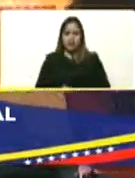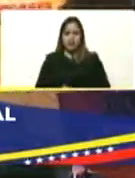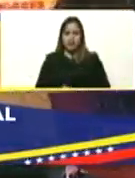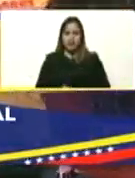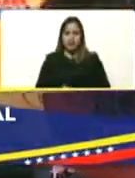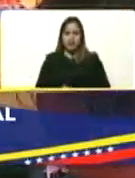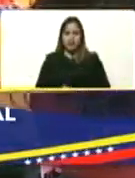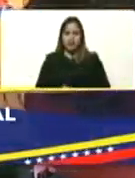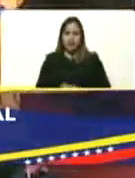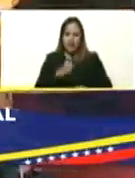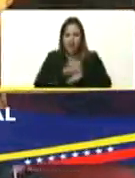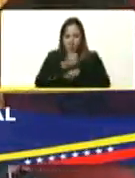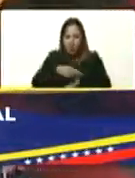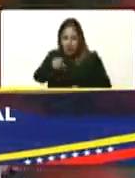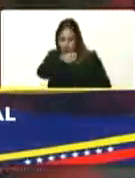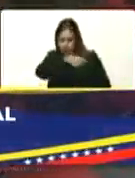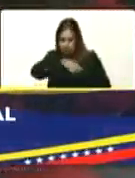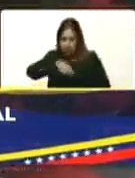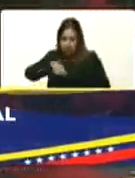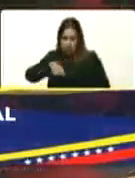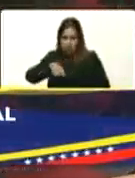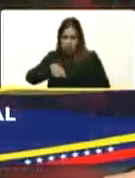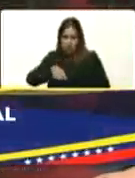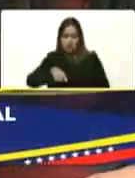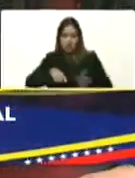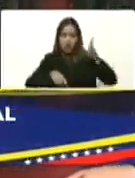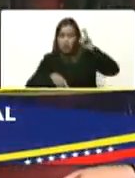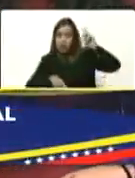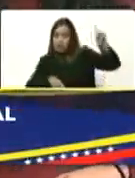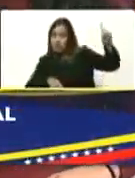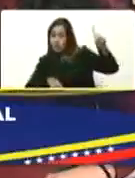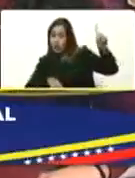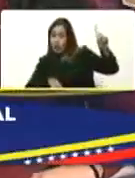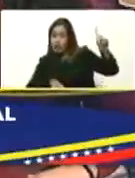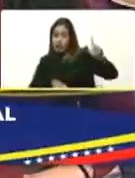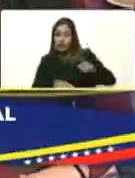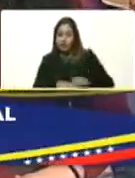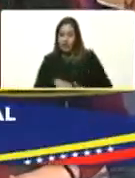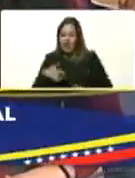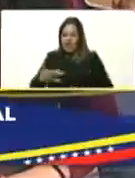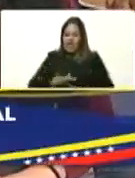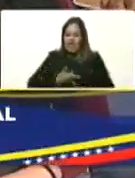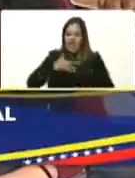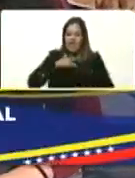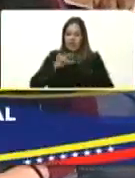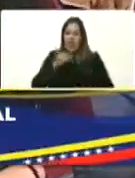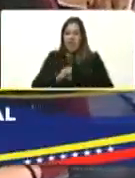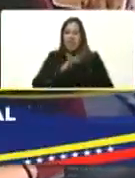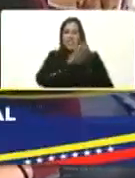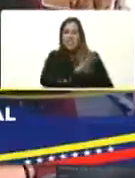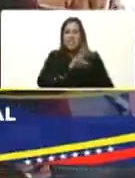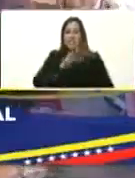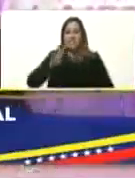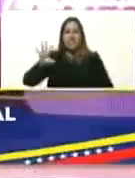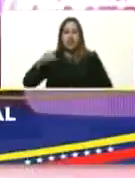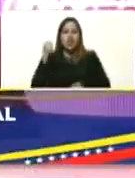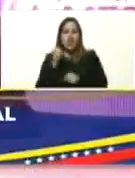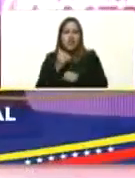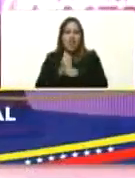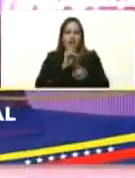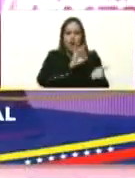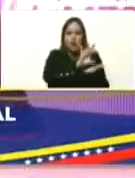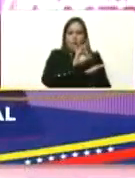¿Será por culpa de ustedes? ¿Ah? ¿Qué es eso de que hay 525 trabajadores